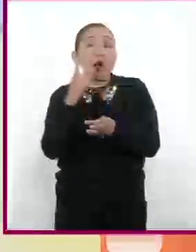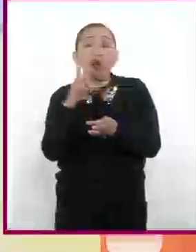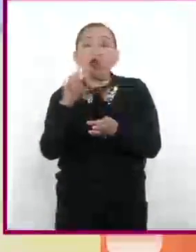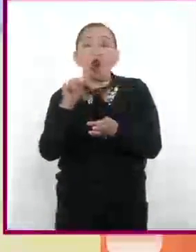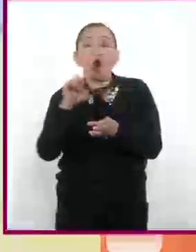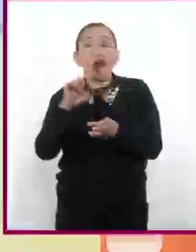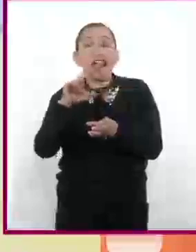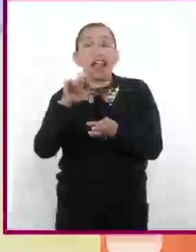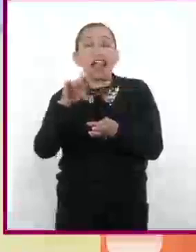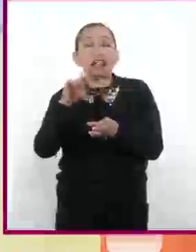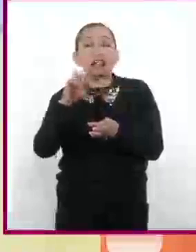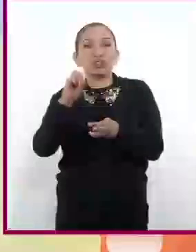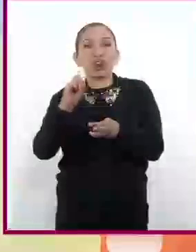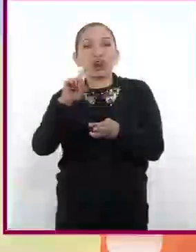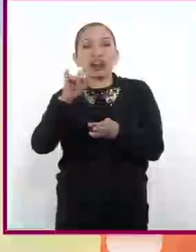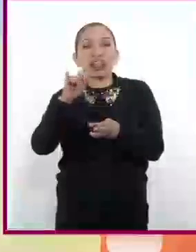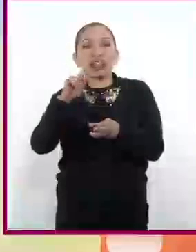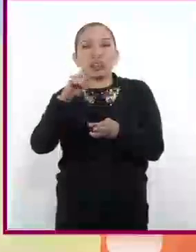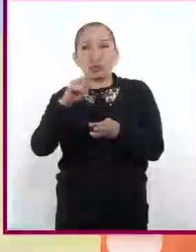no electrolito.